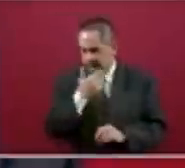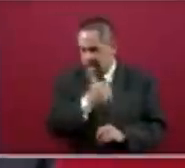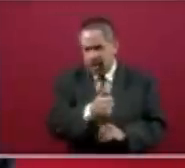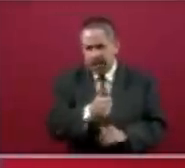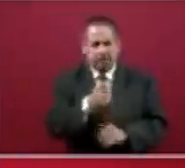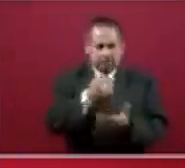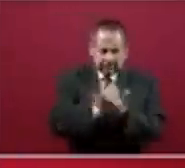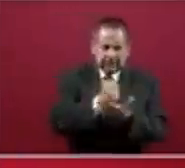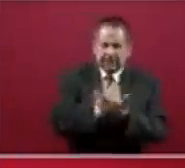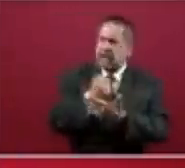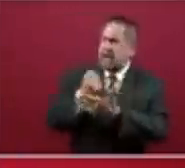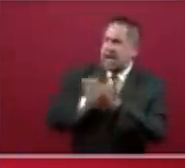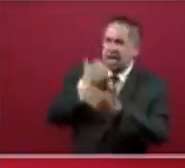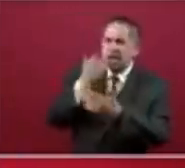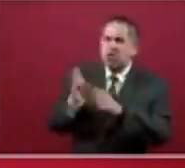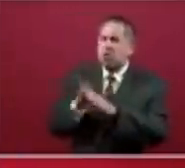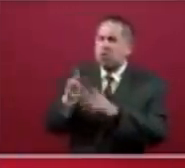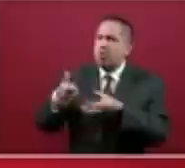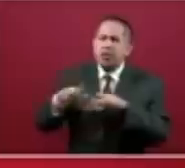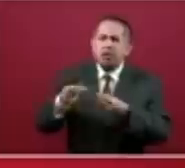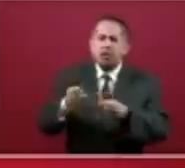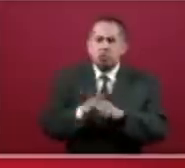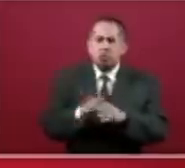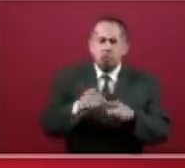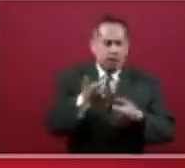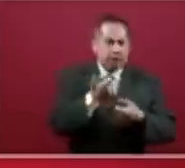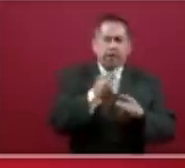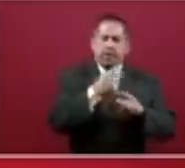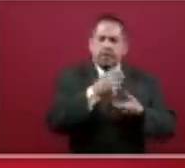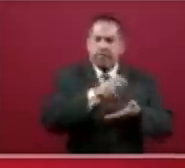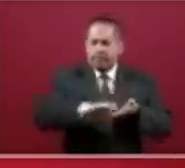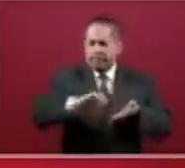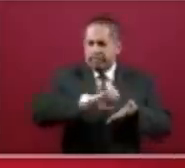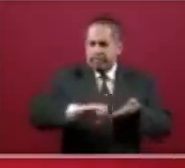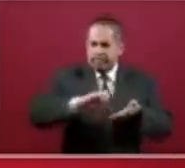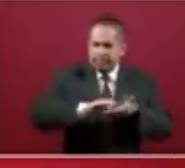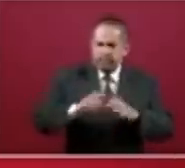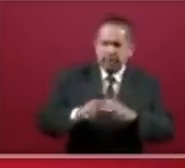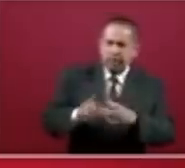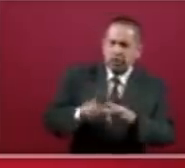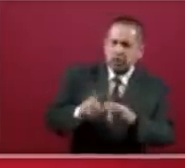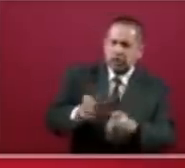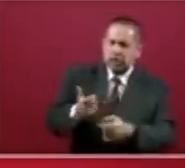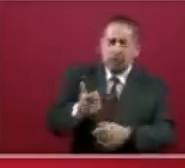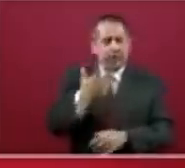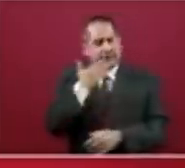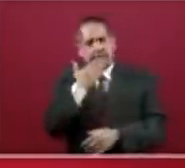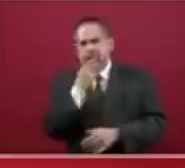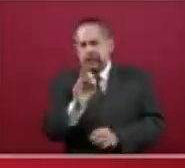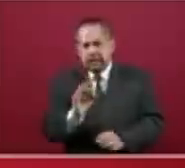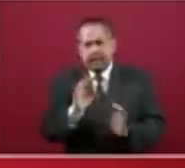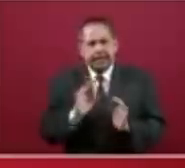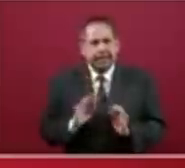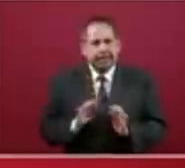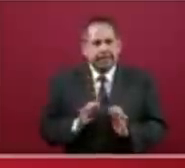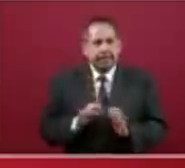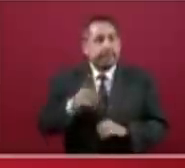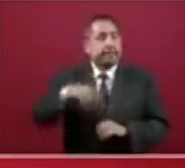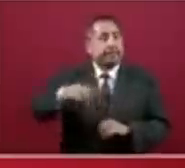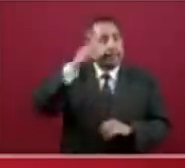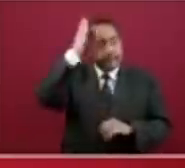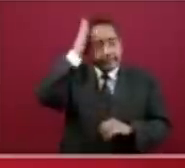de lo que aportan de las cuotas sindicales y que los